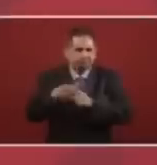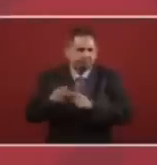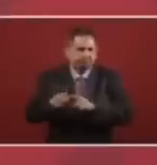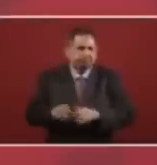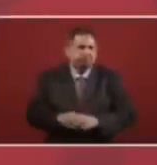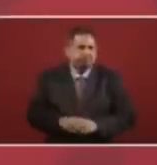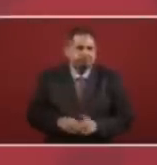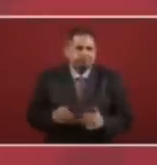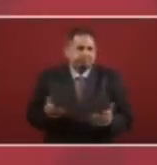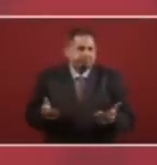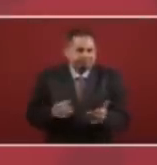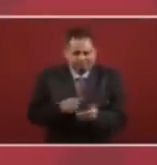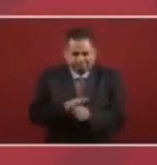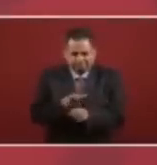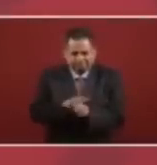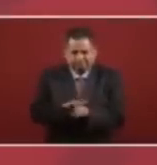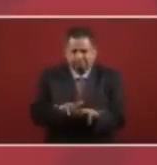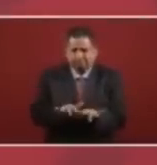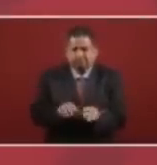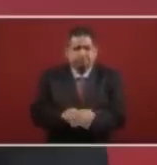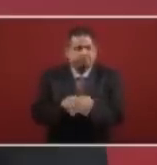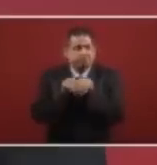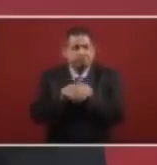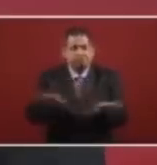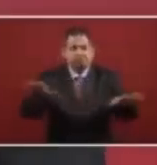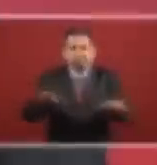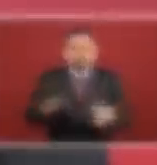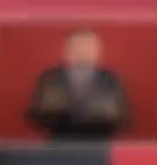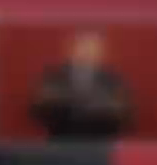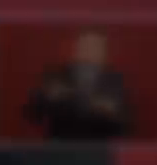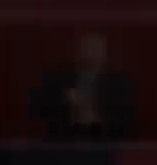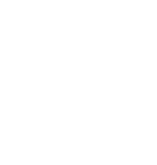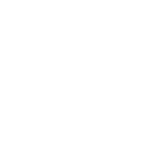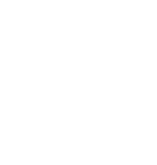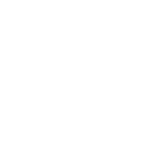qué más le puedo pedir a la vida